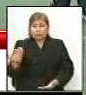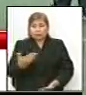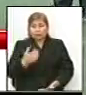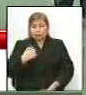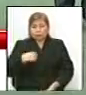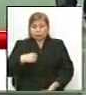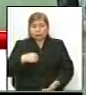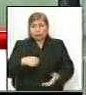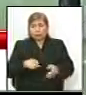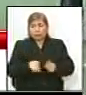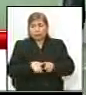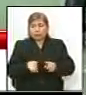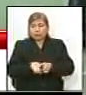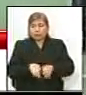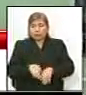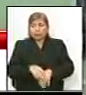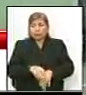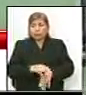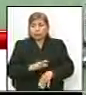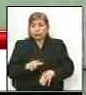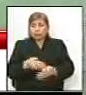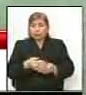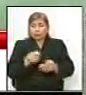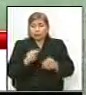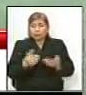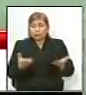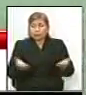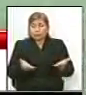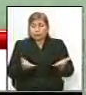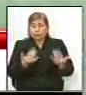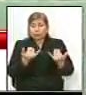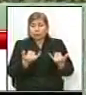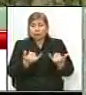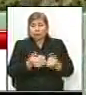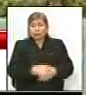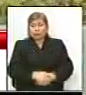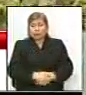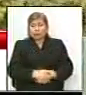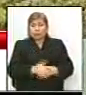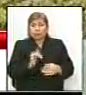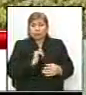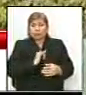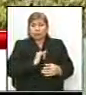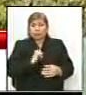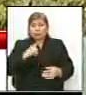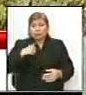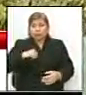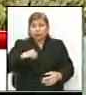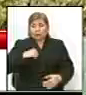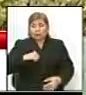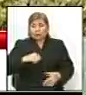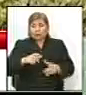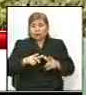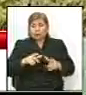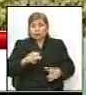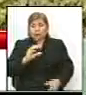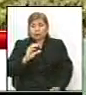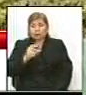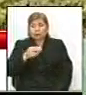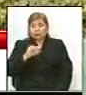y de igual manera todos los presentes que se encuentran el día de hoy. Yo, en calidad de alcalde del distrito Villa